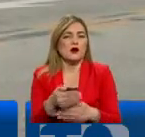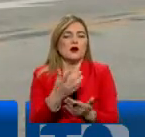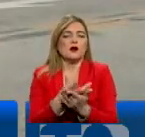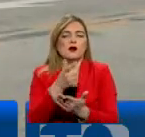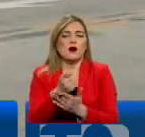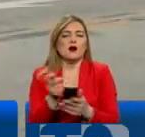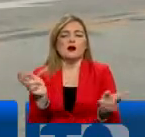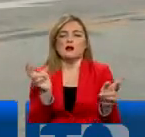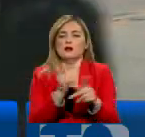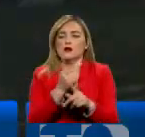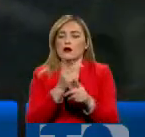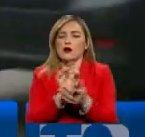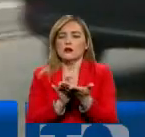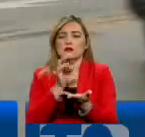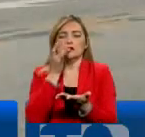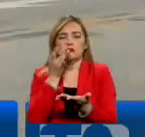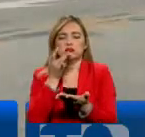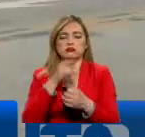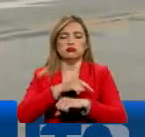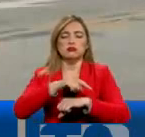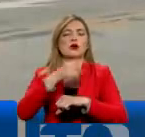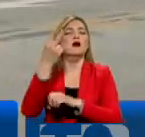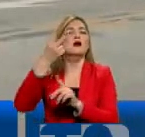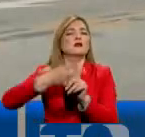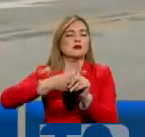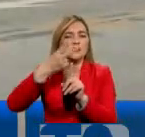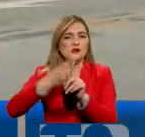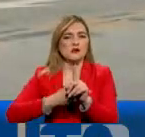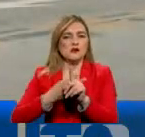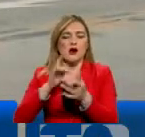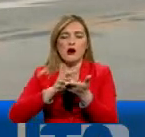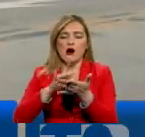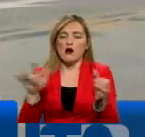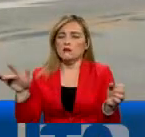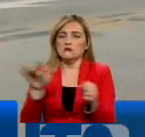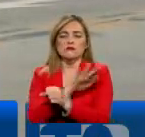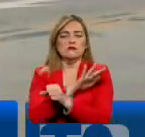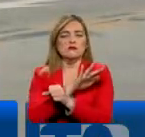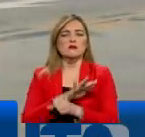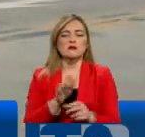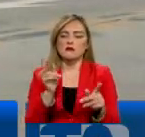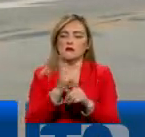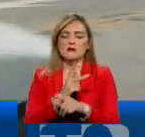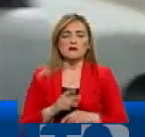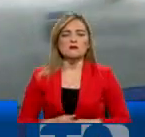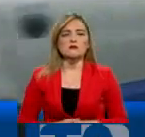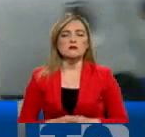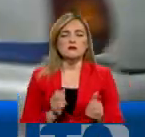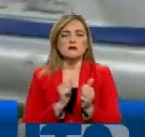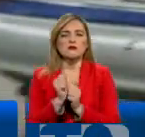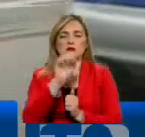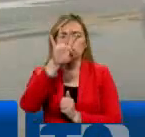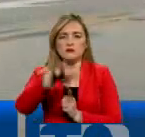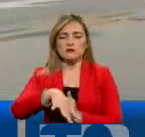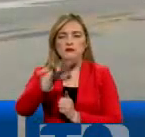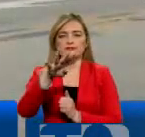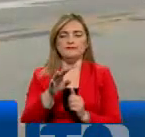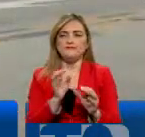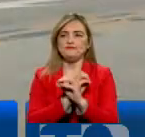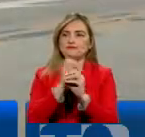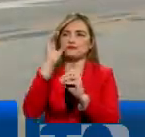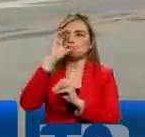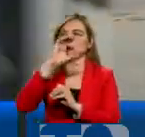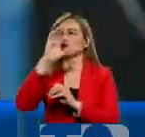compras de insumos y medicinas que iba a durar 2 meses, las farmacias iban a estar abastecidas. Han pasado 4 meses